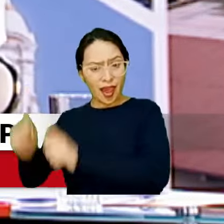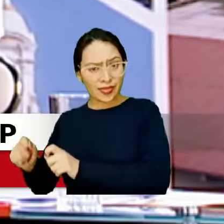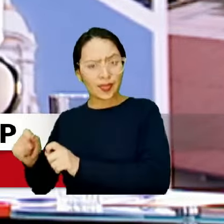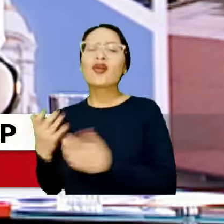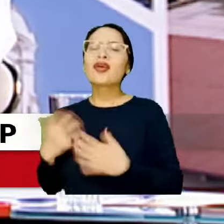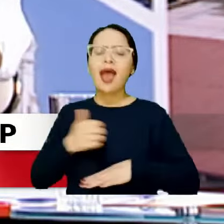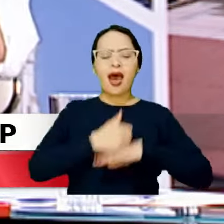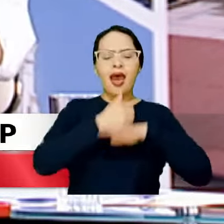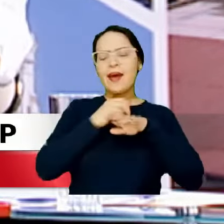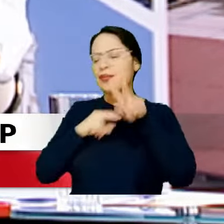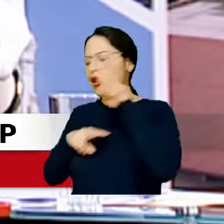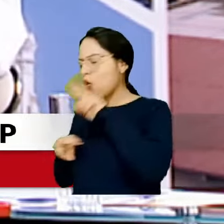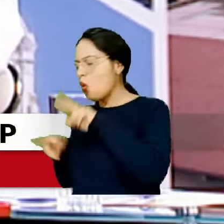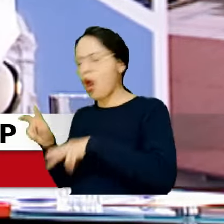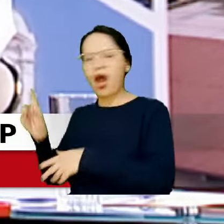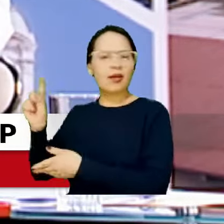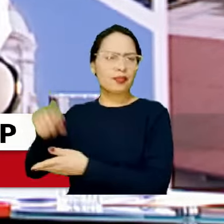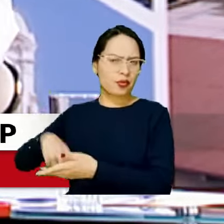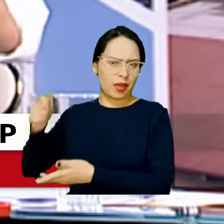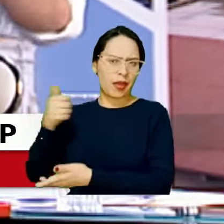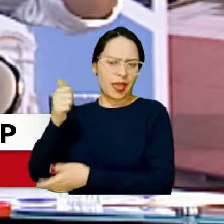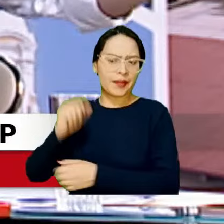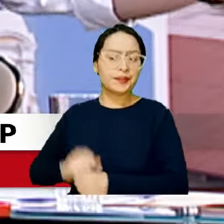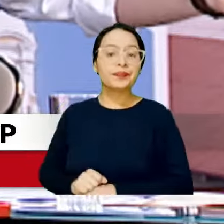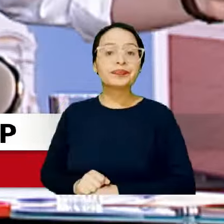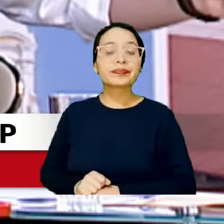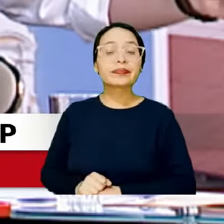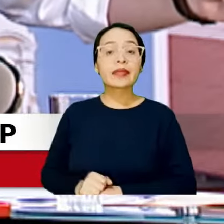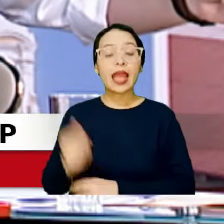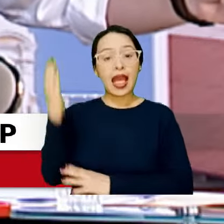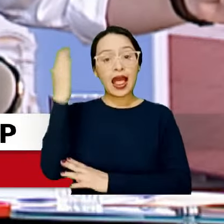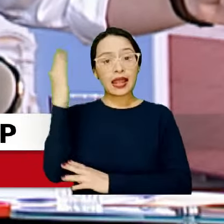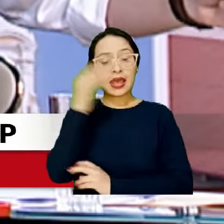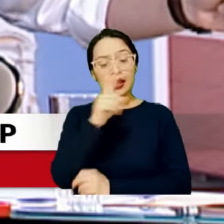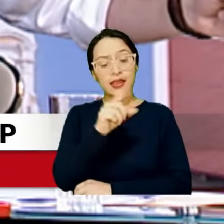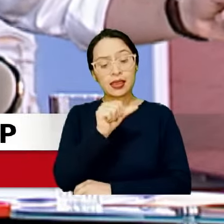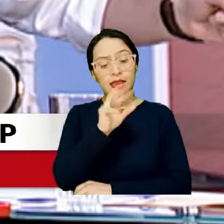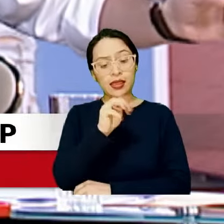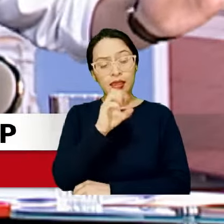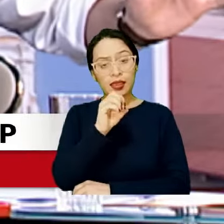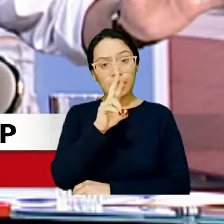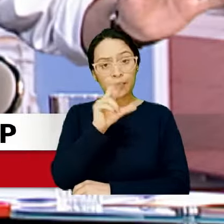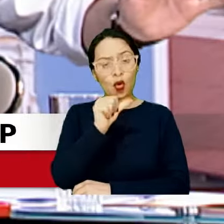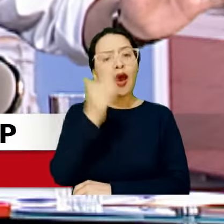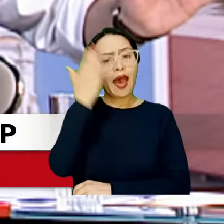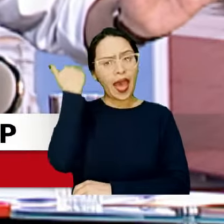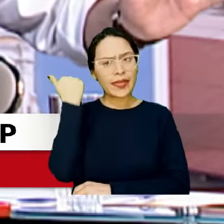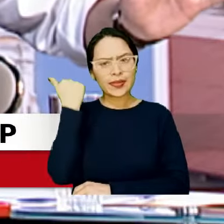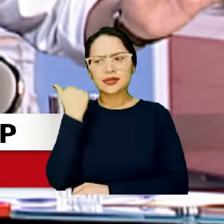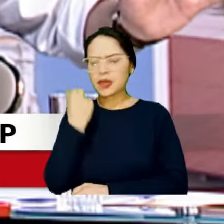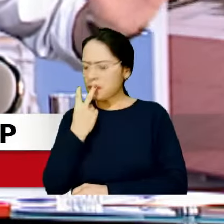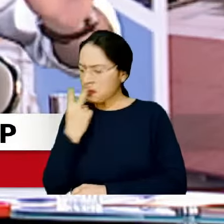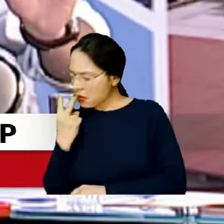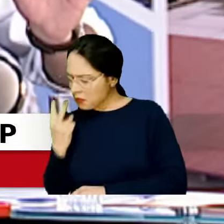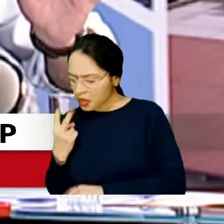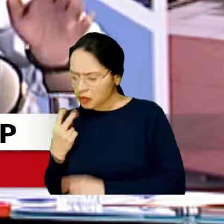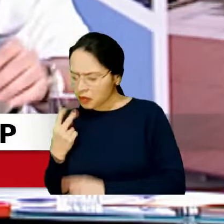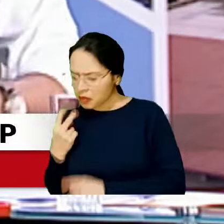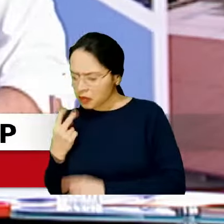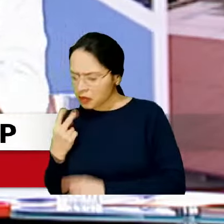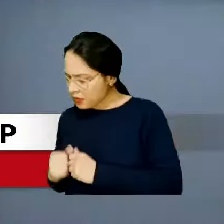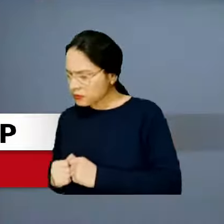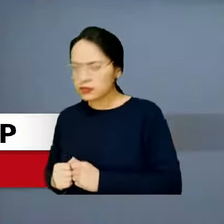el concejal Zamora fue un fiscalizador y pudo tranquilamente observar si había algo malo. Yo no entiendo dónde está lo malo en un contrato de cigües,